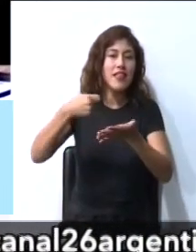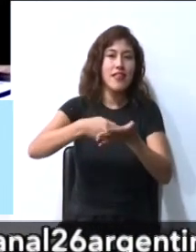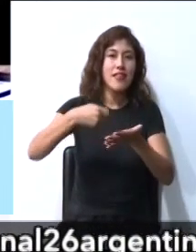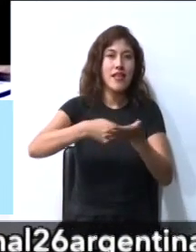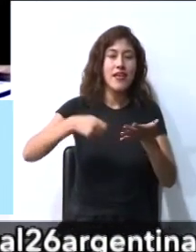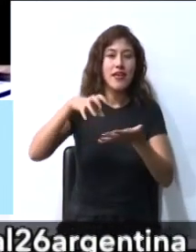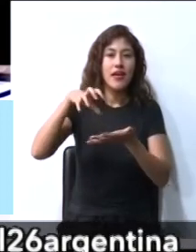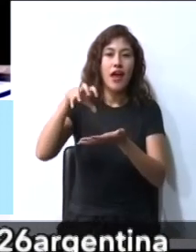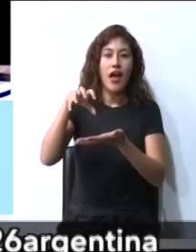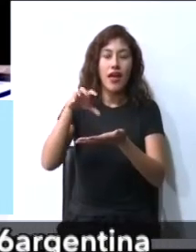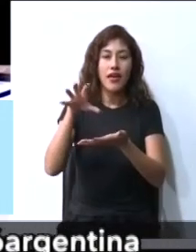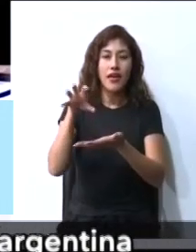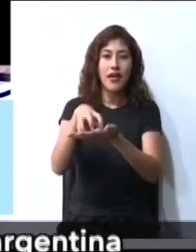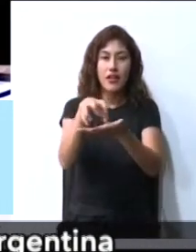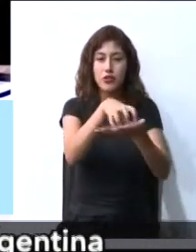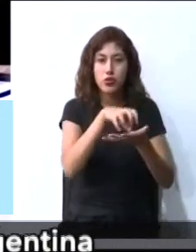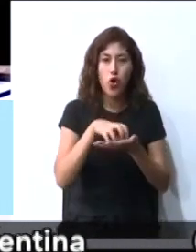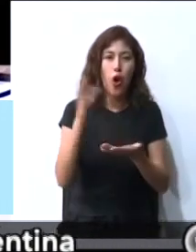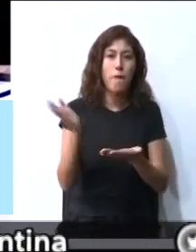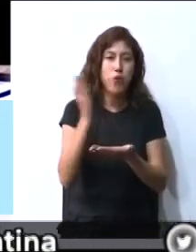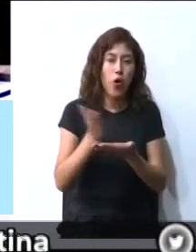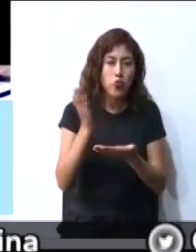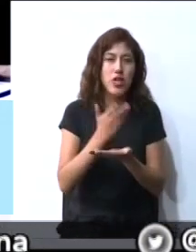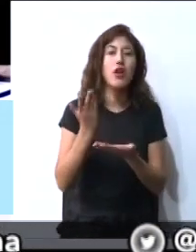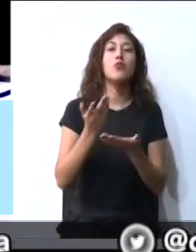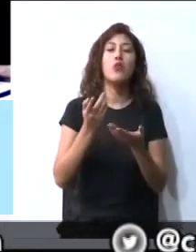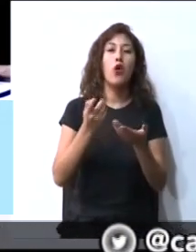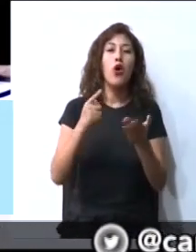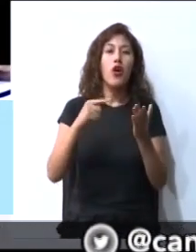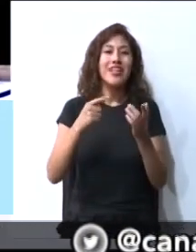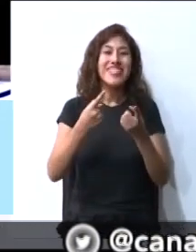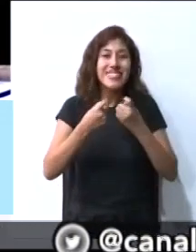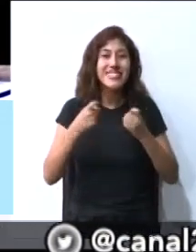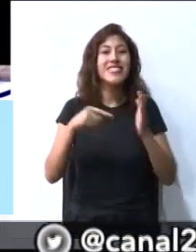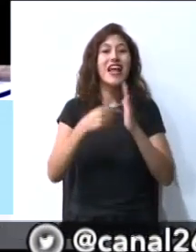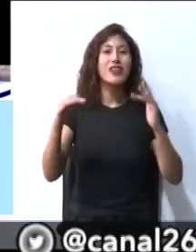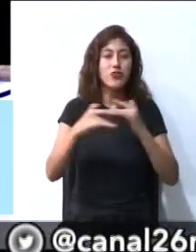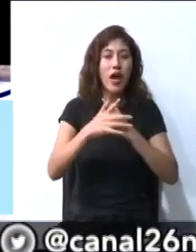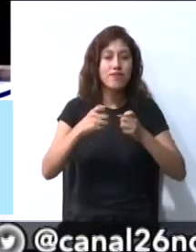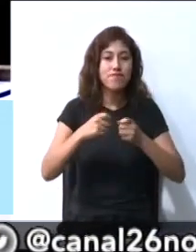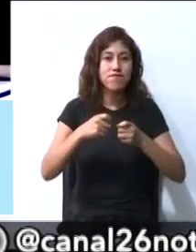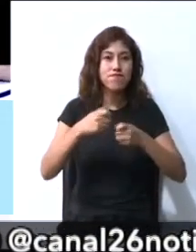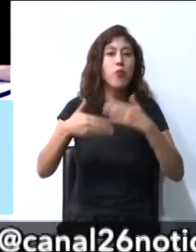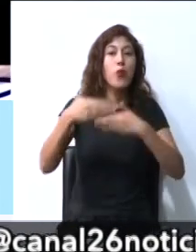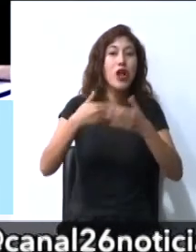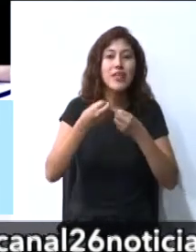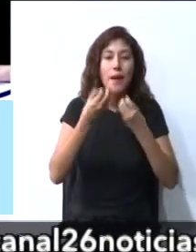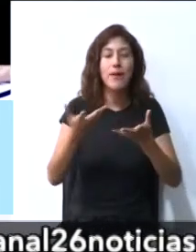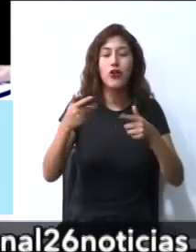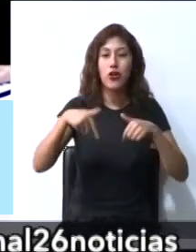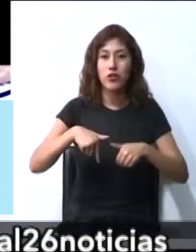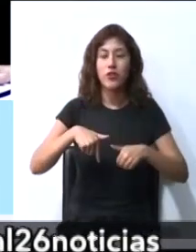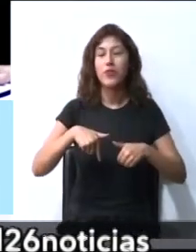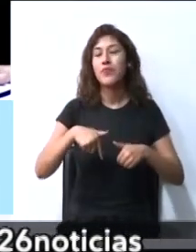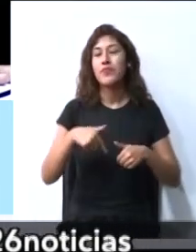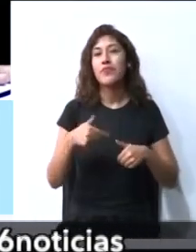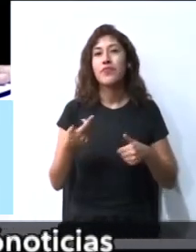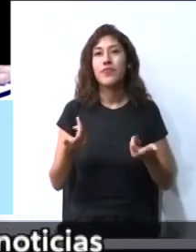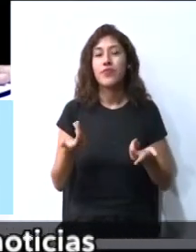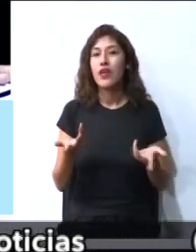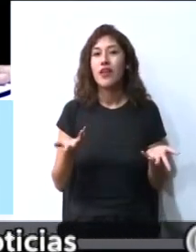que son los que la ciudadanía necesita para vivir mejor y para progresar. En este sentido, se enmarcan todos los proyectos